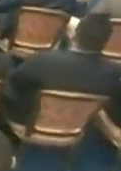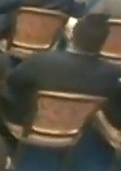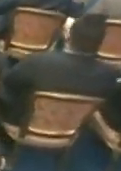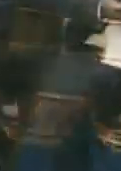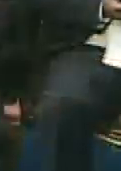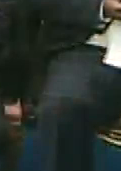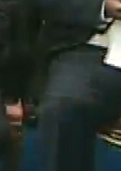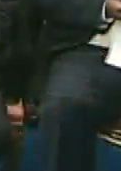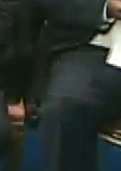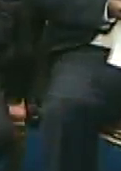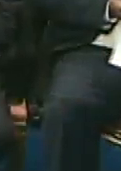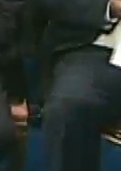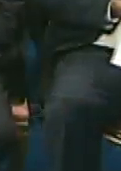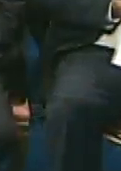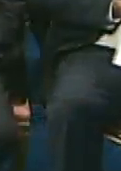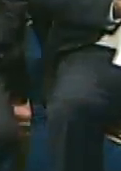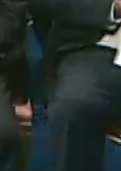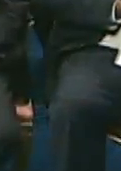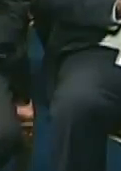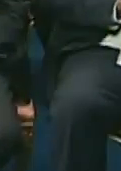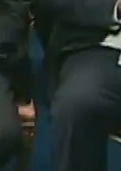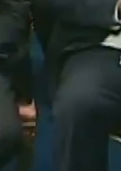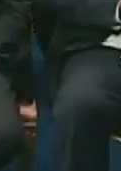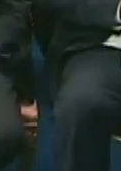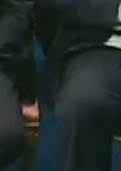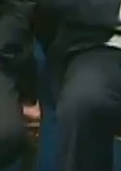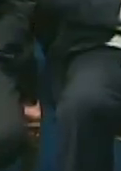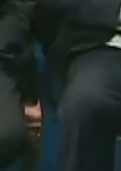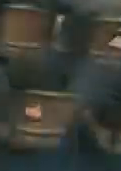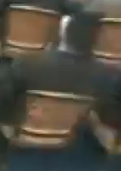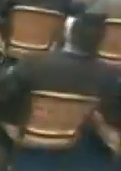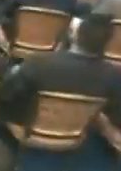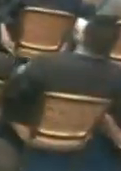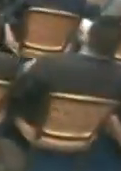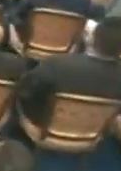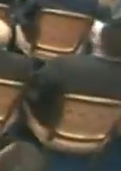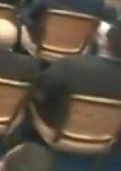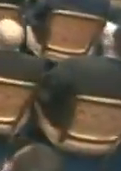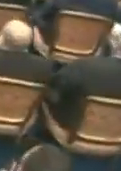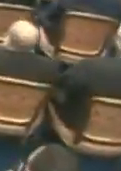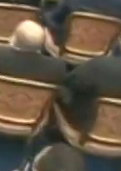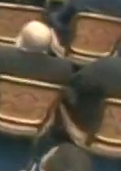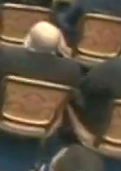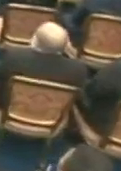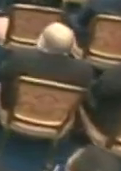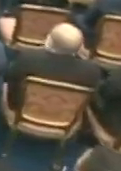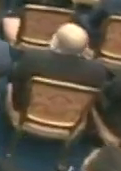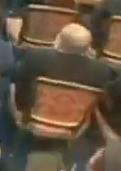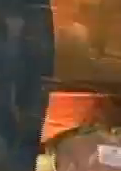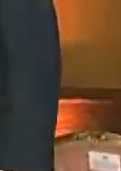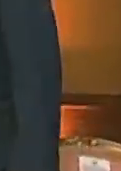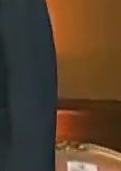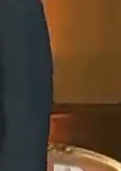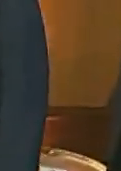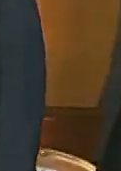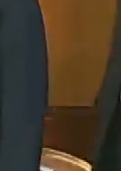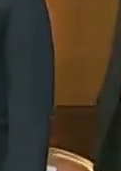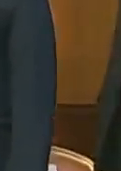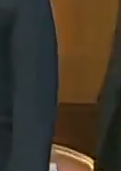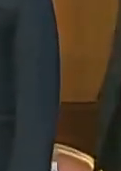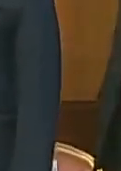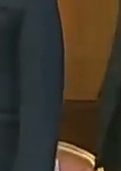Presente en el Salón Ayacucho del Palacio de Miraflores, Caracas, el ciudadano Nicolás Maduro Moros, presidente constitucional